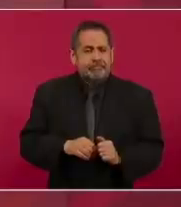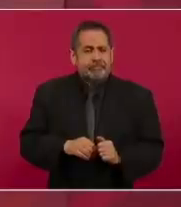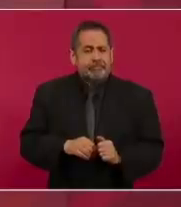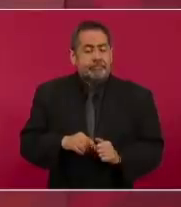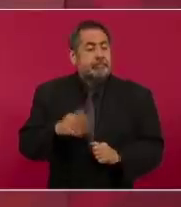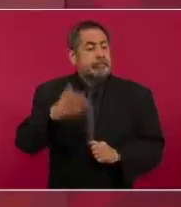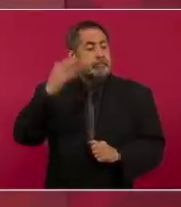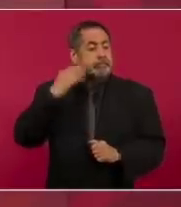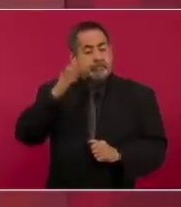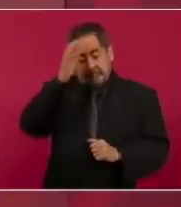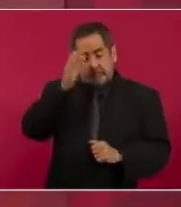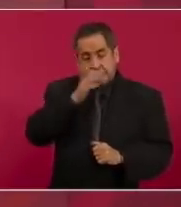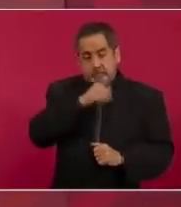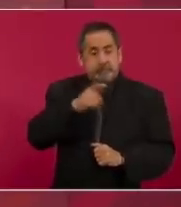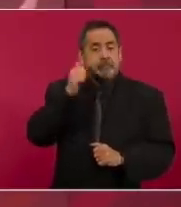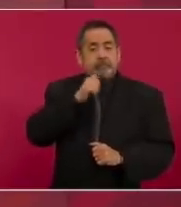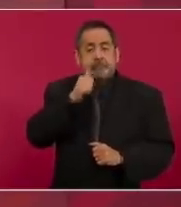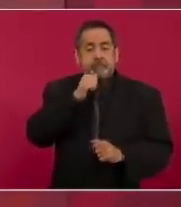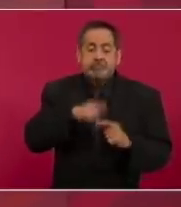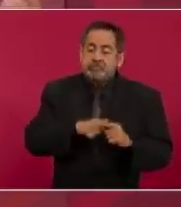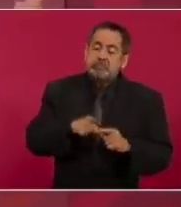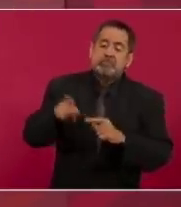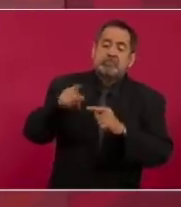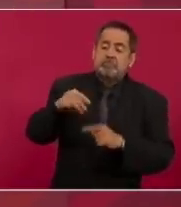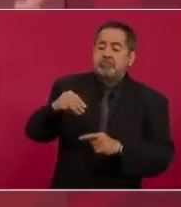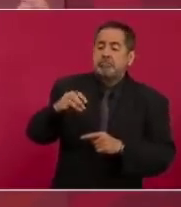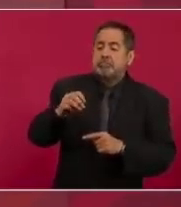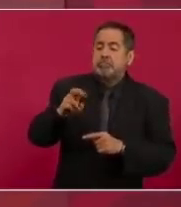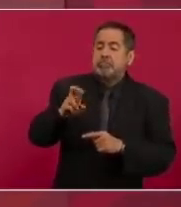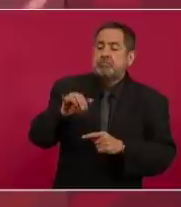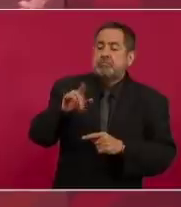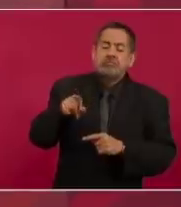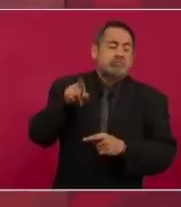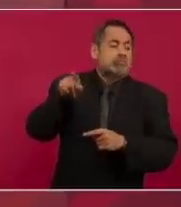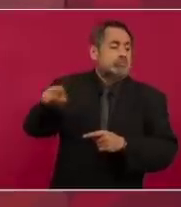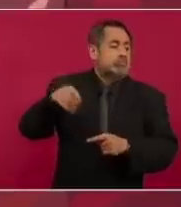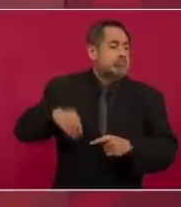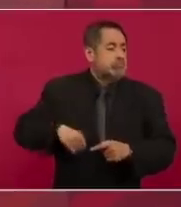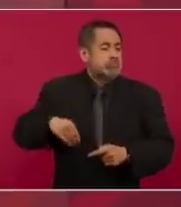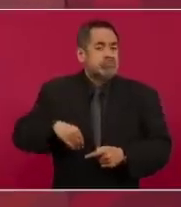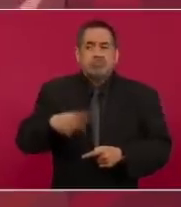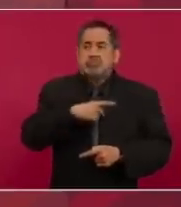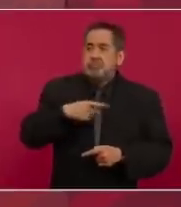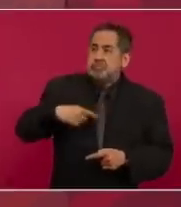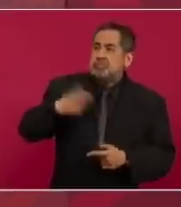siempre sacaban, ¿no?, que los Moreira, que habían endeudado al Estado,